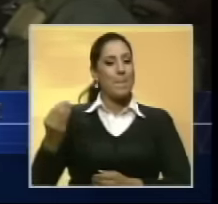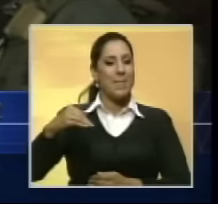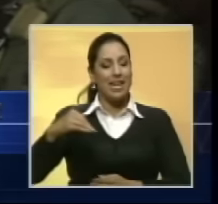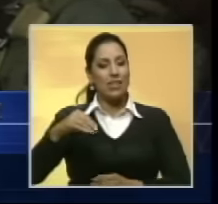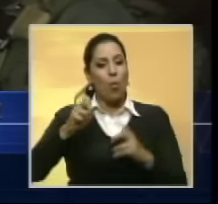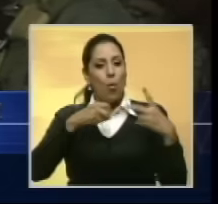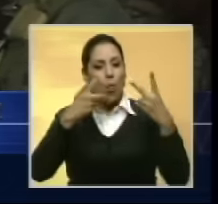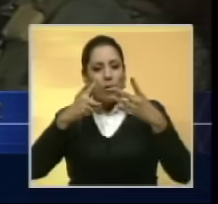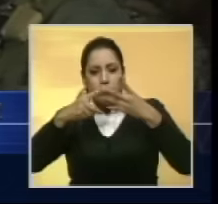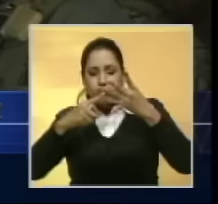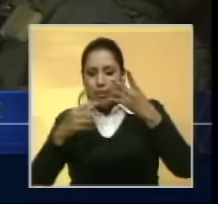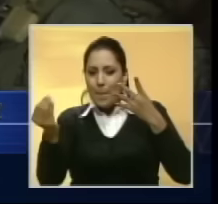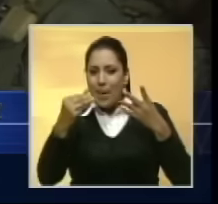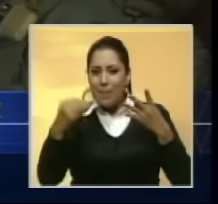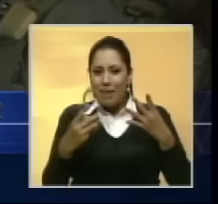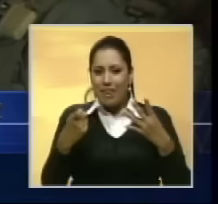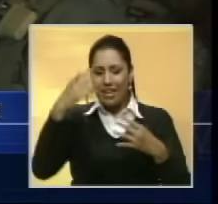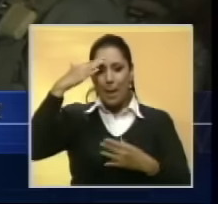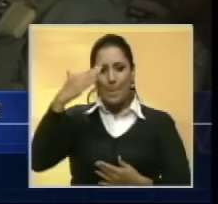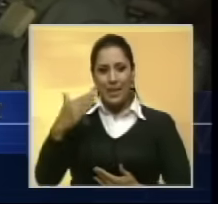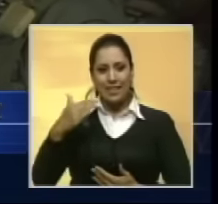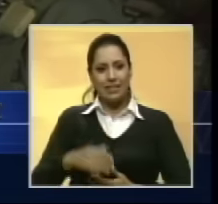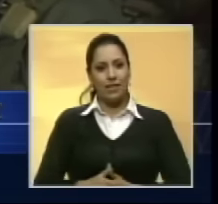incrementar el número de los efectivos